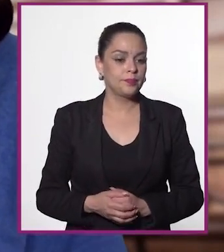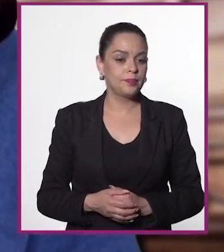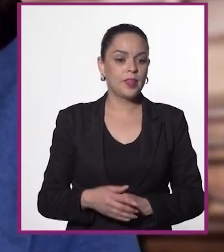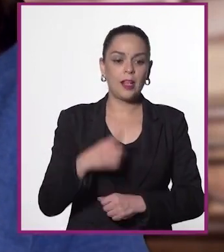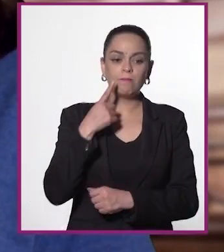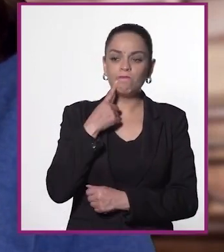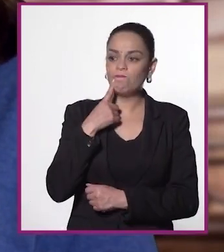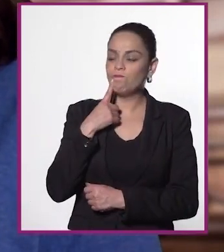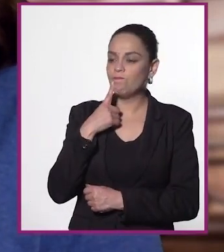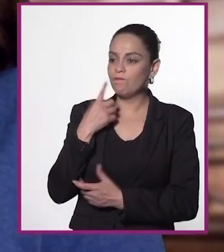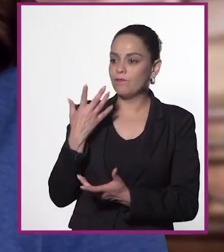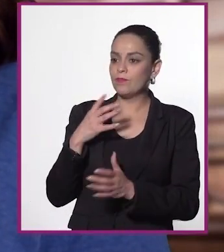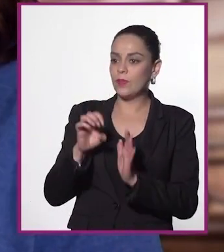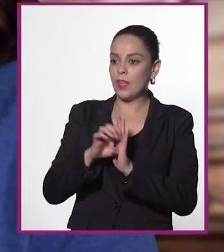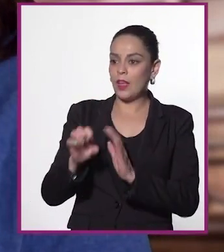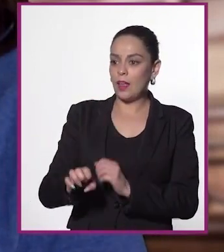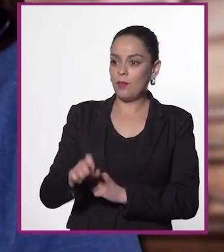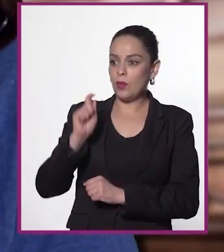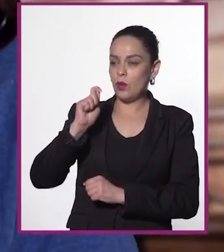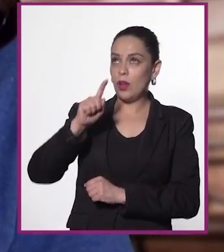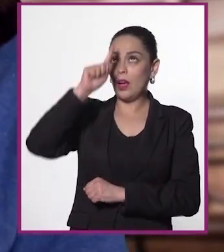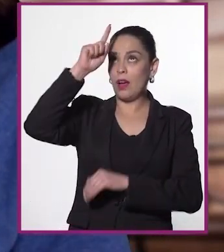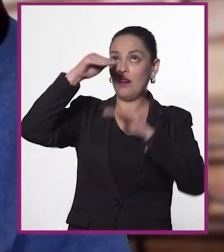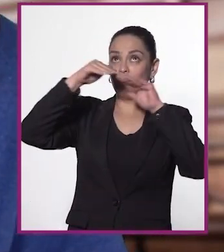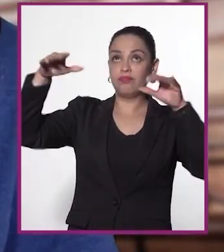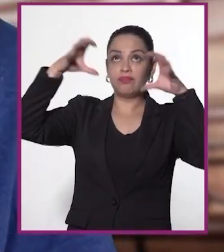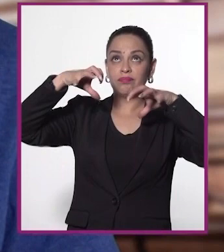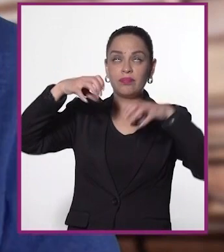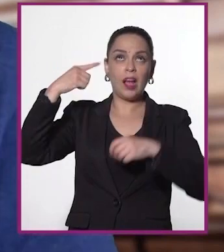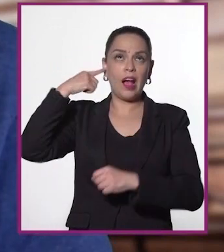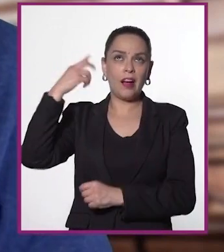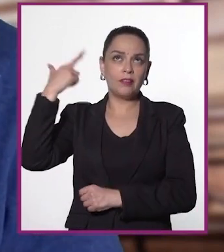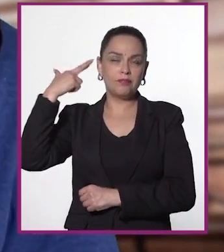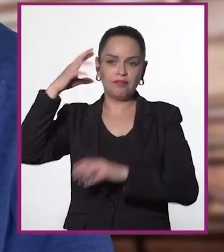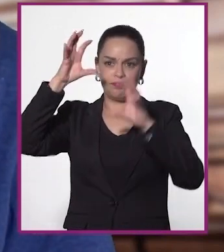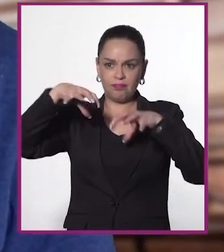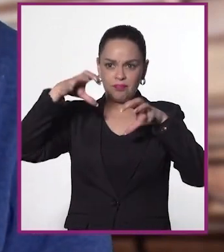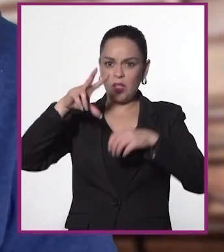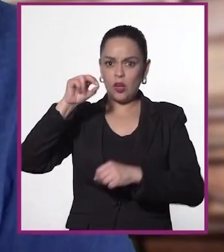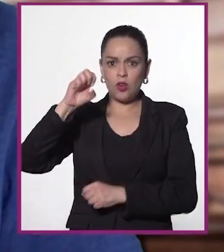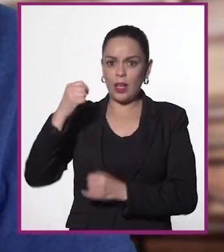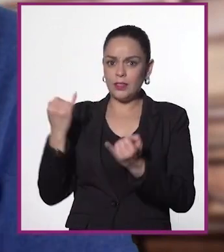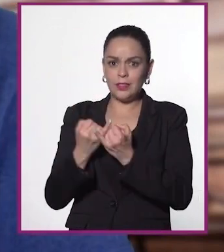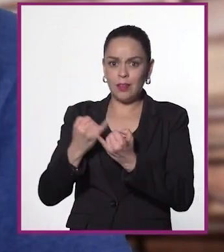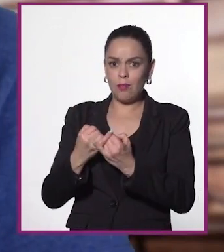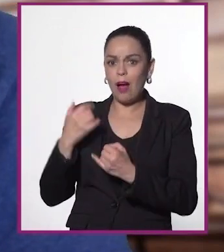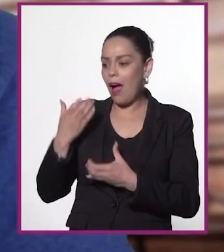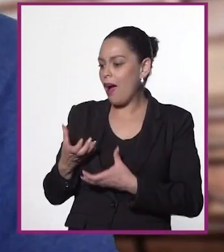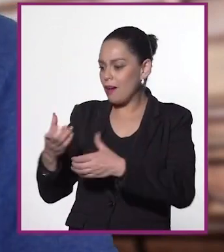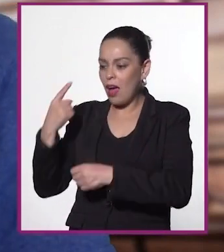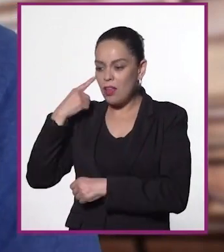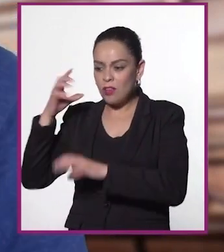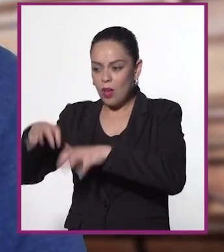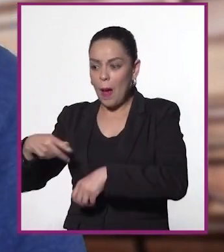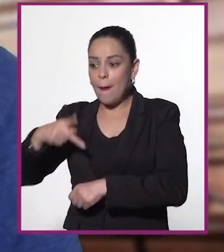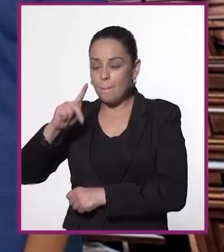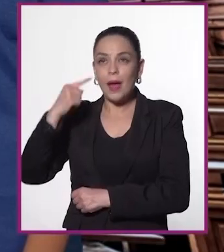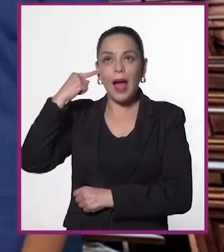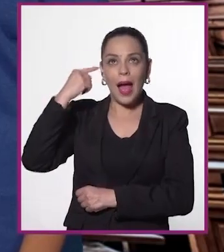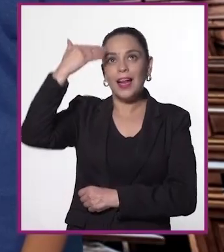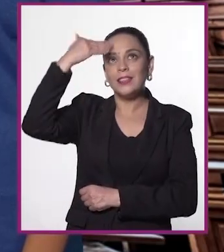Como el ruido de las gotas en el techo al llover. El sonido no se parece a las gotas cayendo, pero nos indican que afuera está